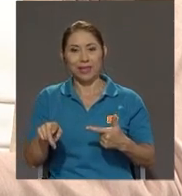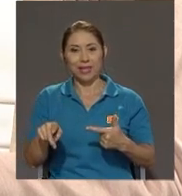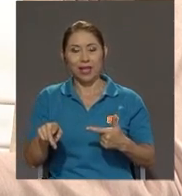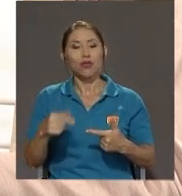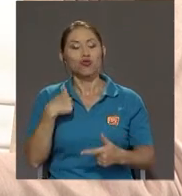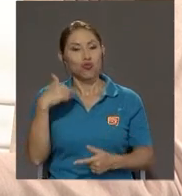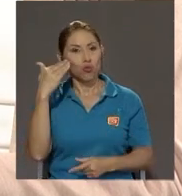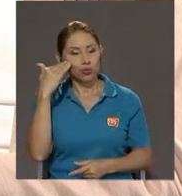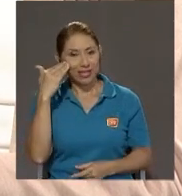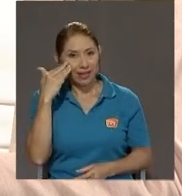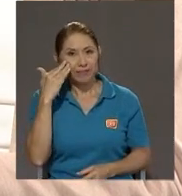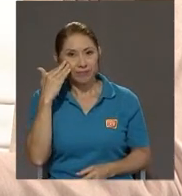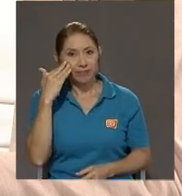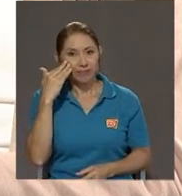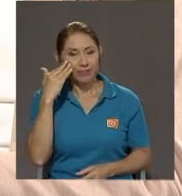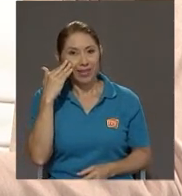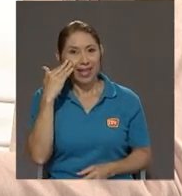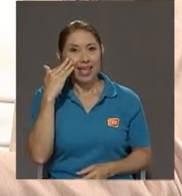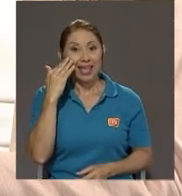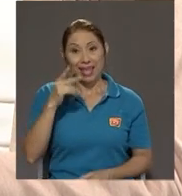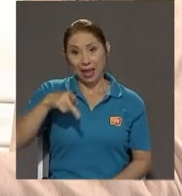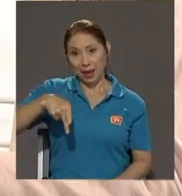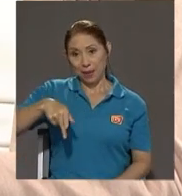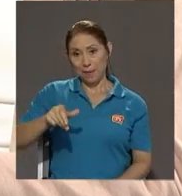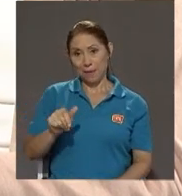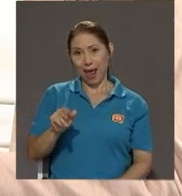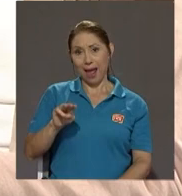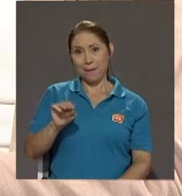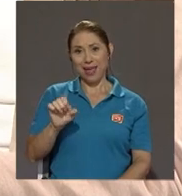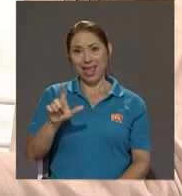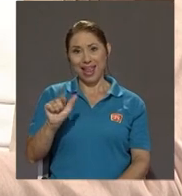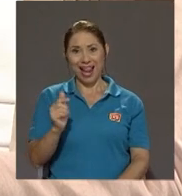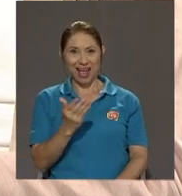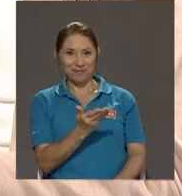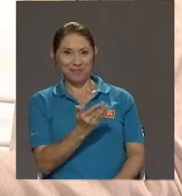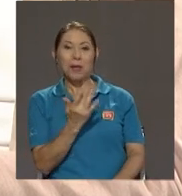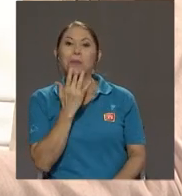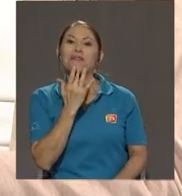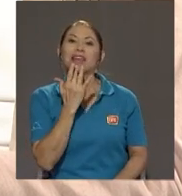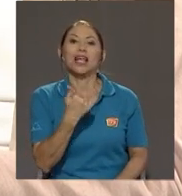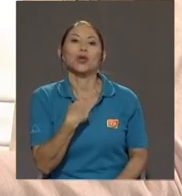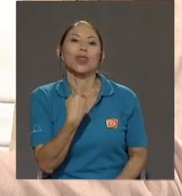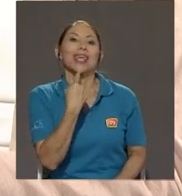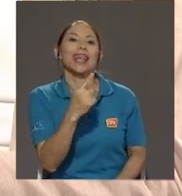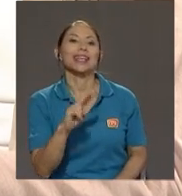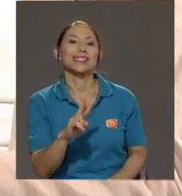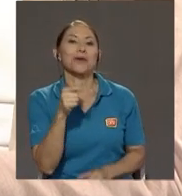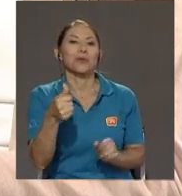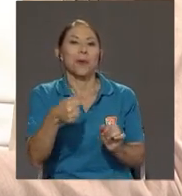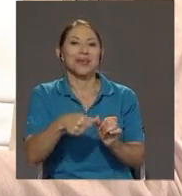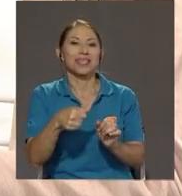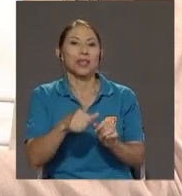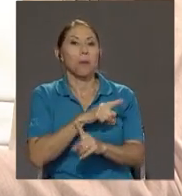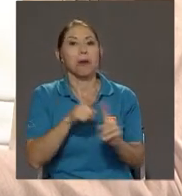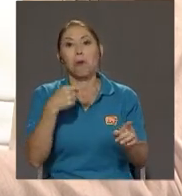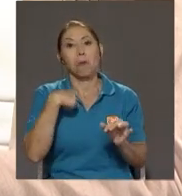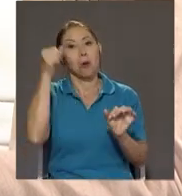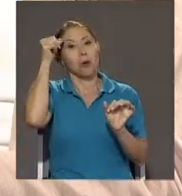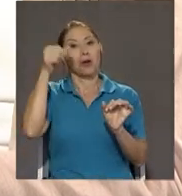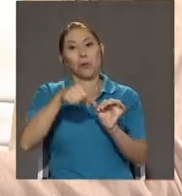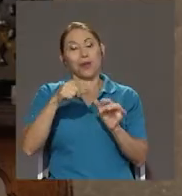Yo sé que a Pamela le preferiría que yo dijera su segundo apellido, pero como no lo